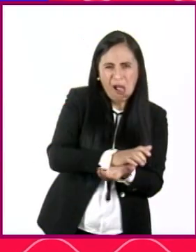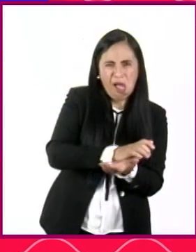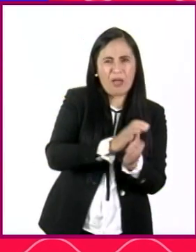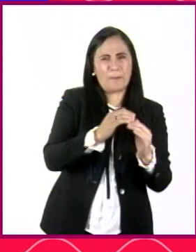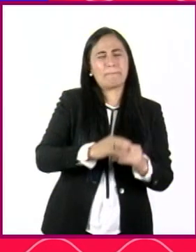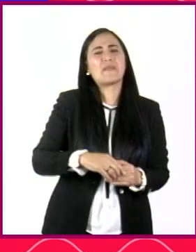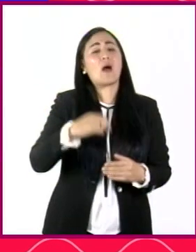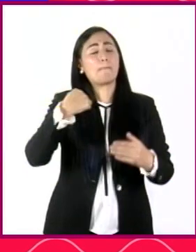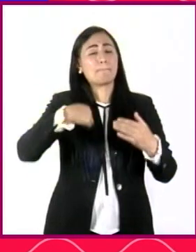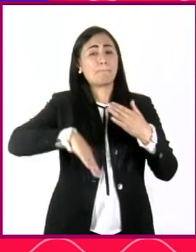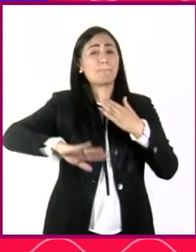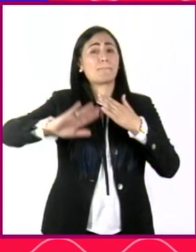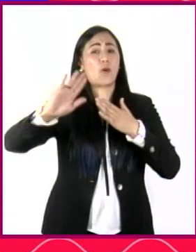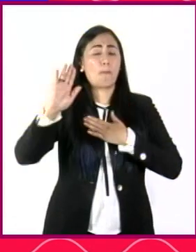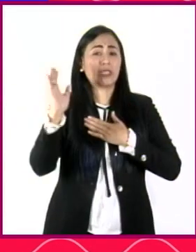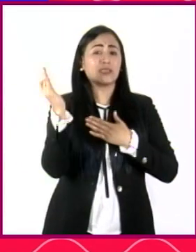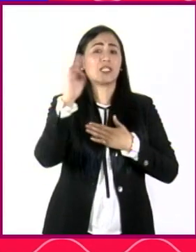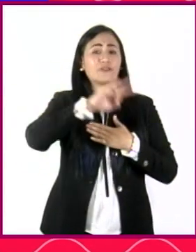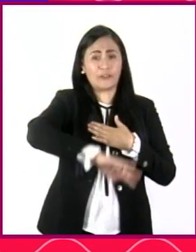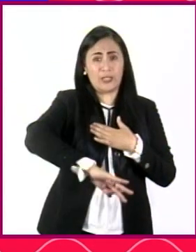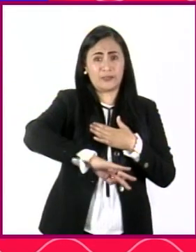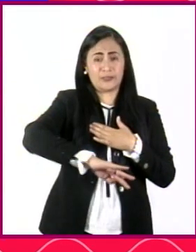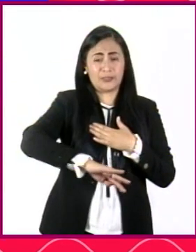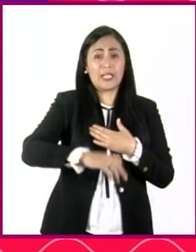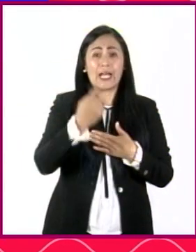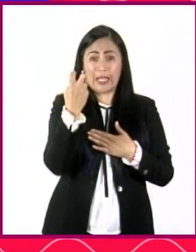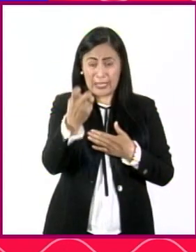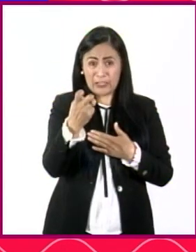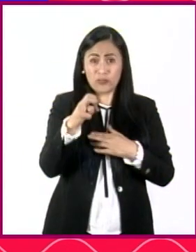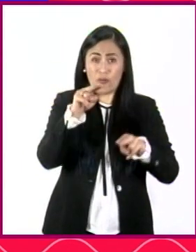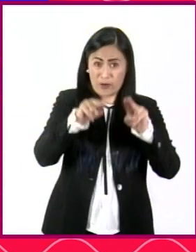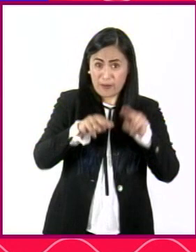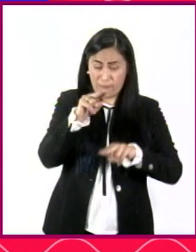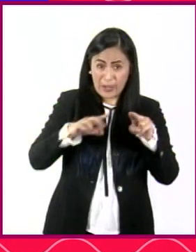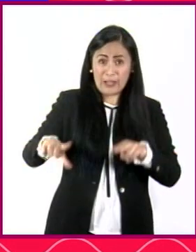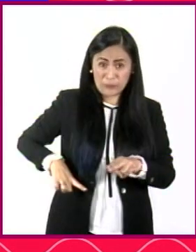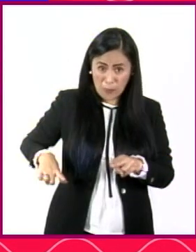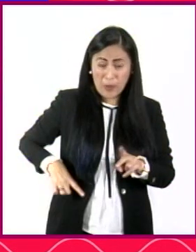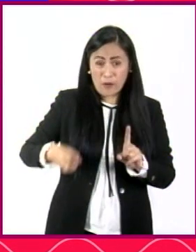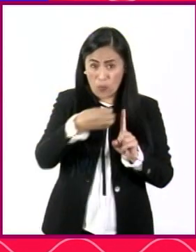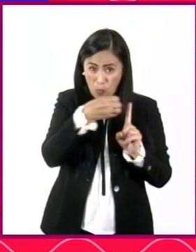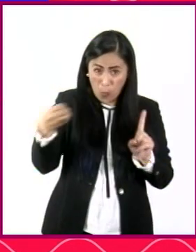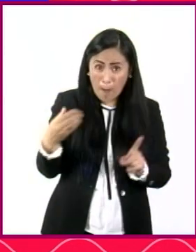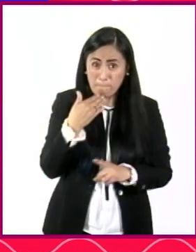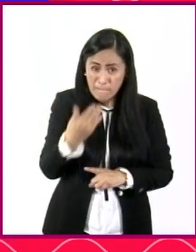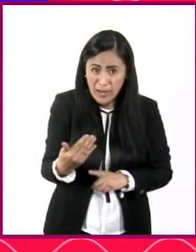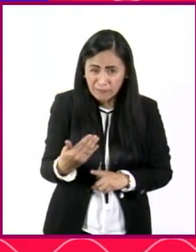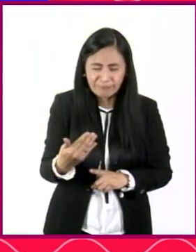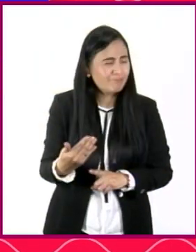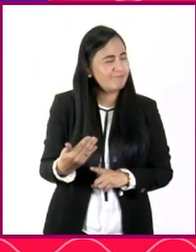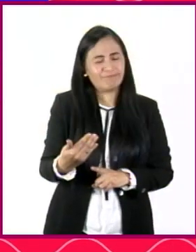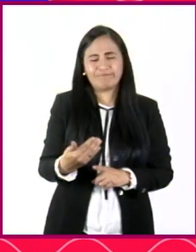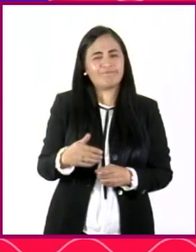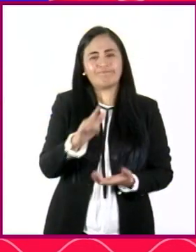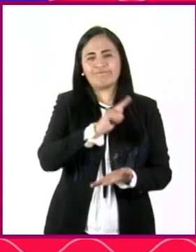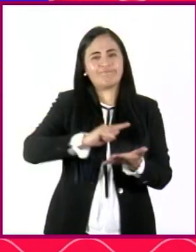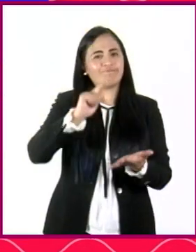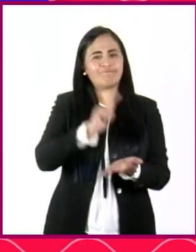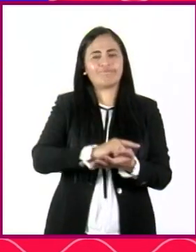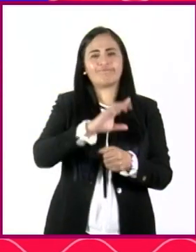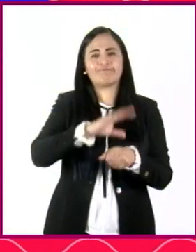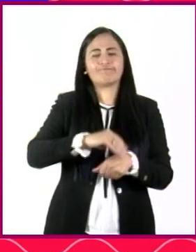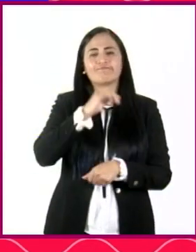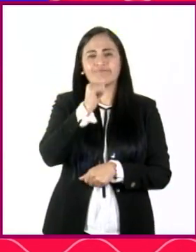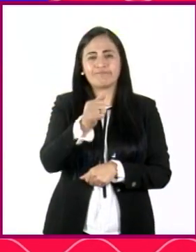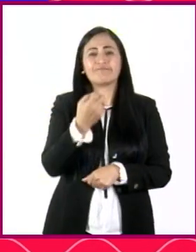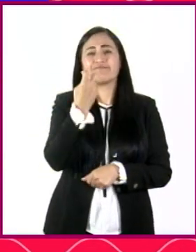promesas llevan a una grave deslegitimación de los poderes públicos y del Estado. Esto, a su vez, desencadena